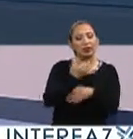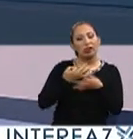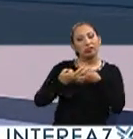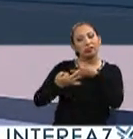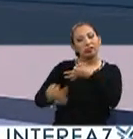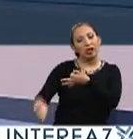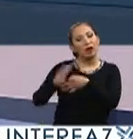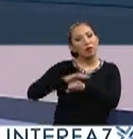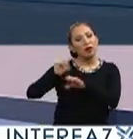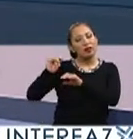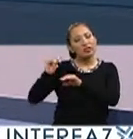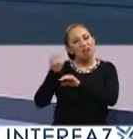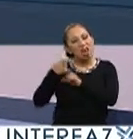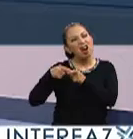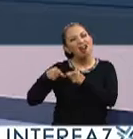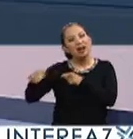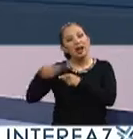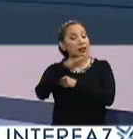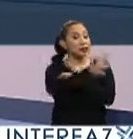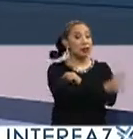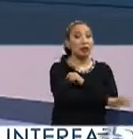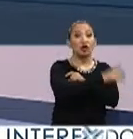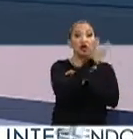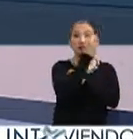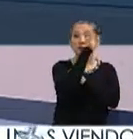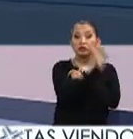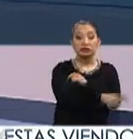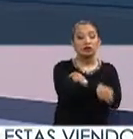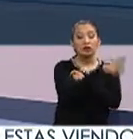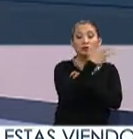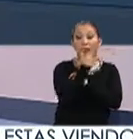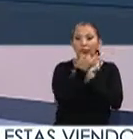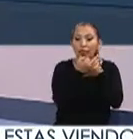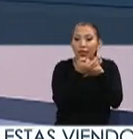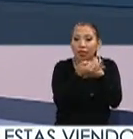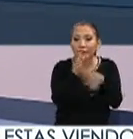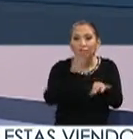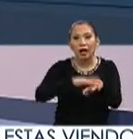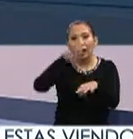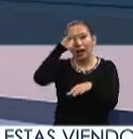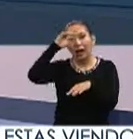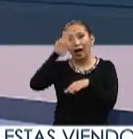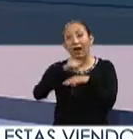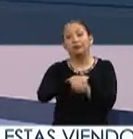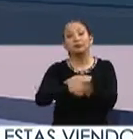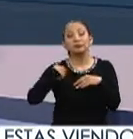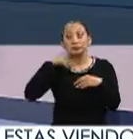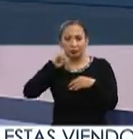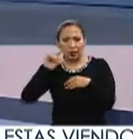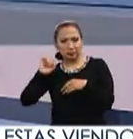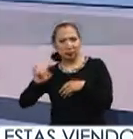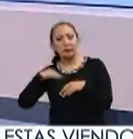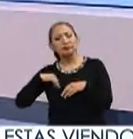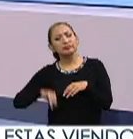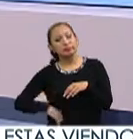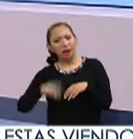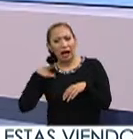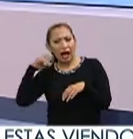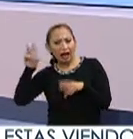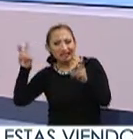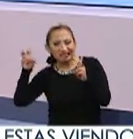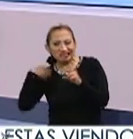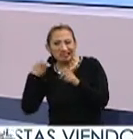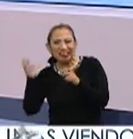interés elevado por la tecnología frente al 52% de los hombres. Y aunque las chicas sientan interés por este tipo